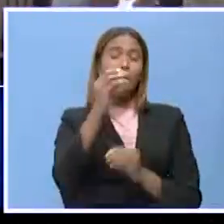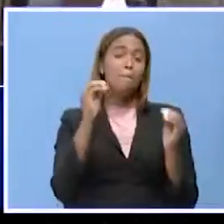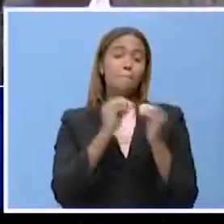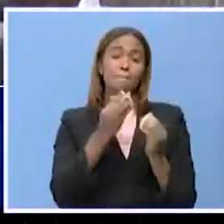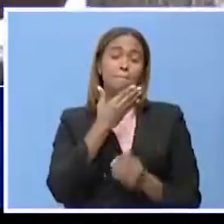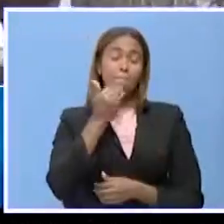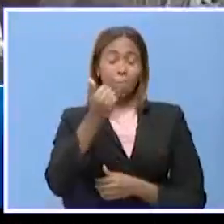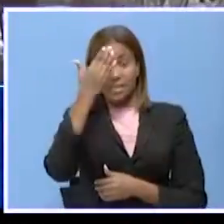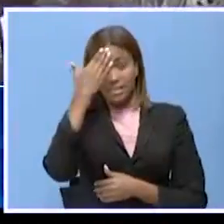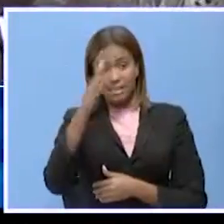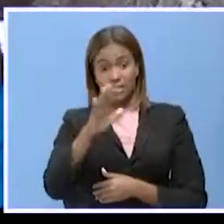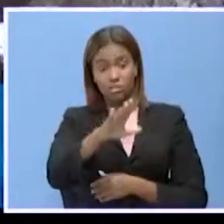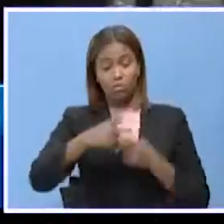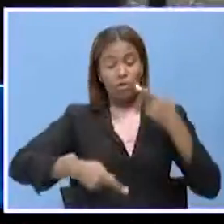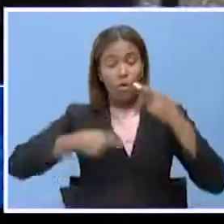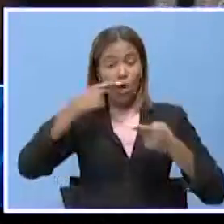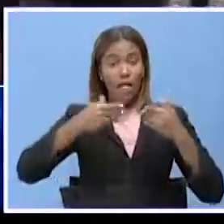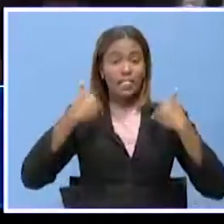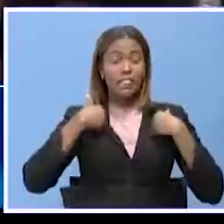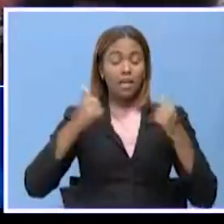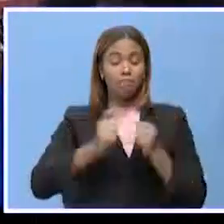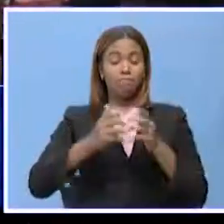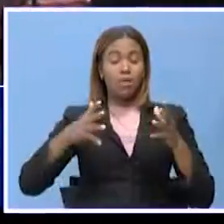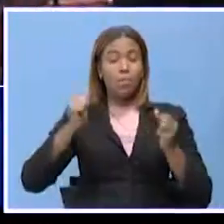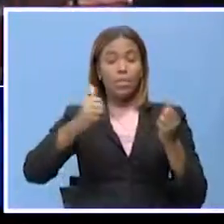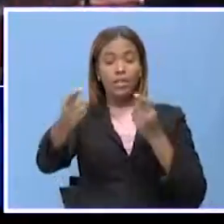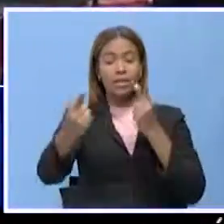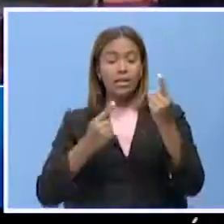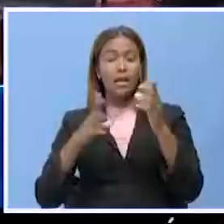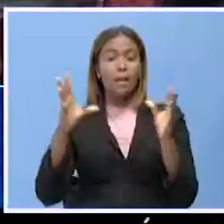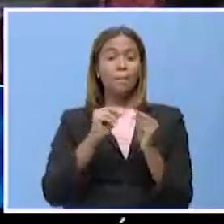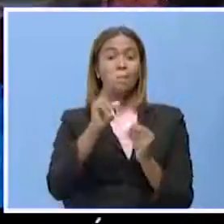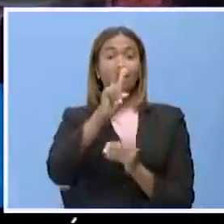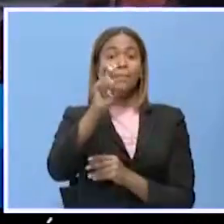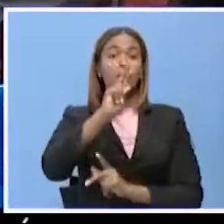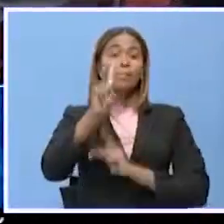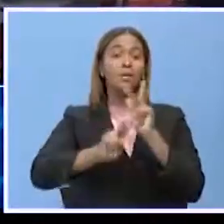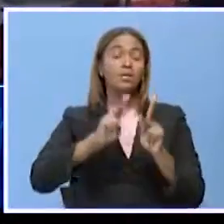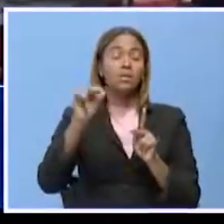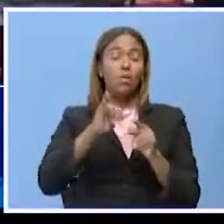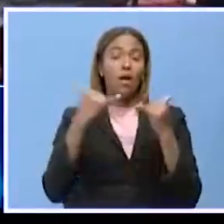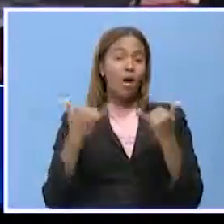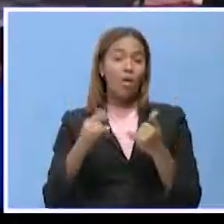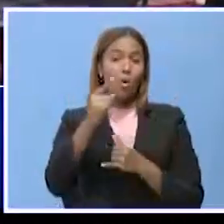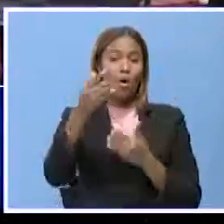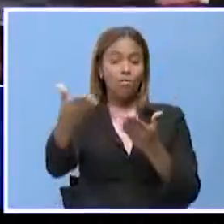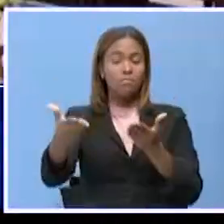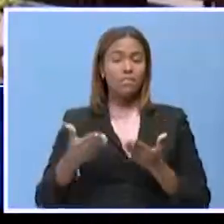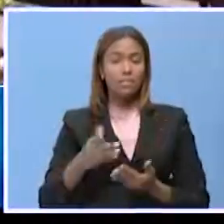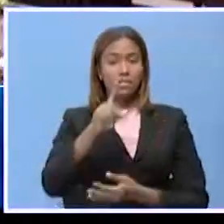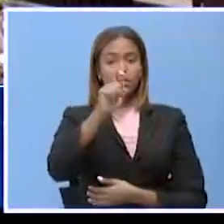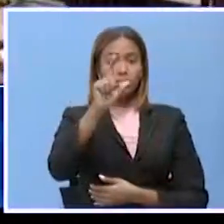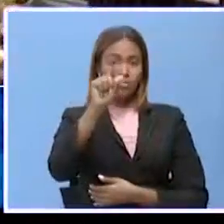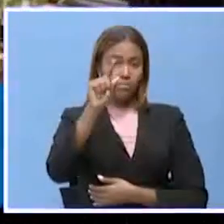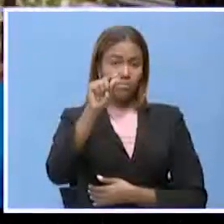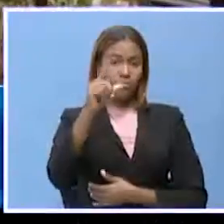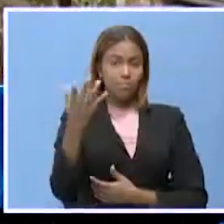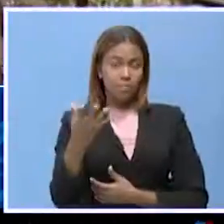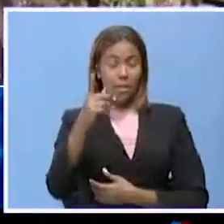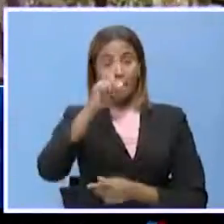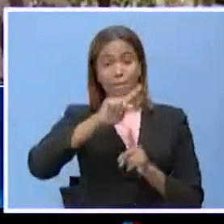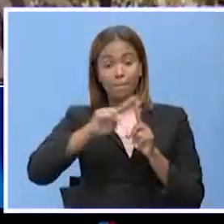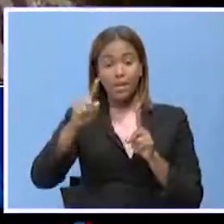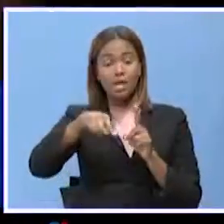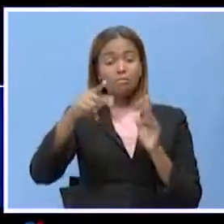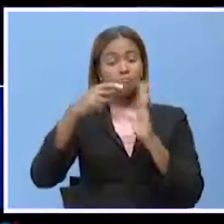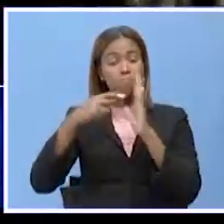favorables, ya que su restaurante tiene la capacidad de recibir más de 200 clientes y que en la actualidad solo reciben 120 personas, pero que